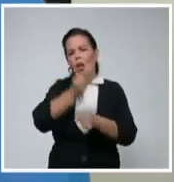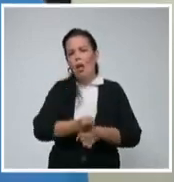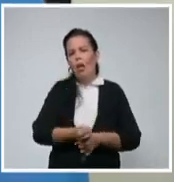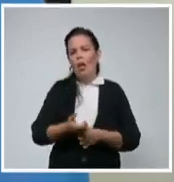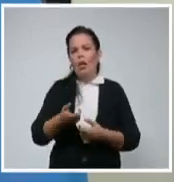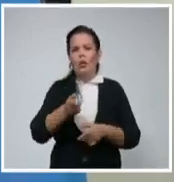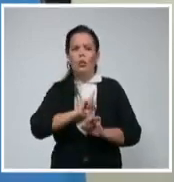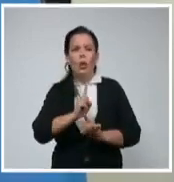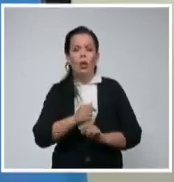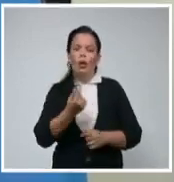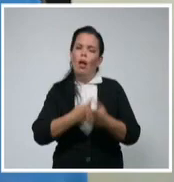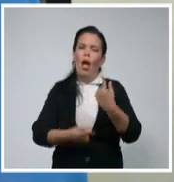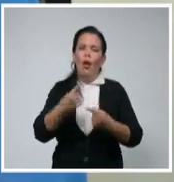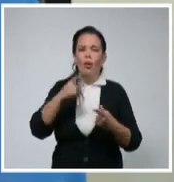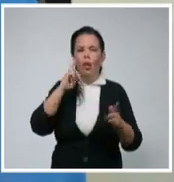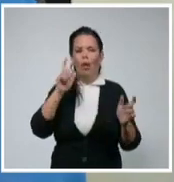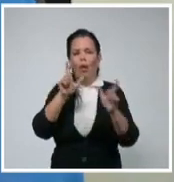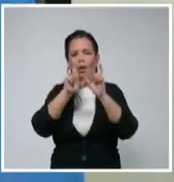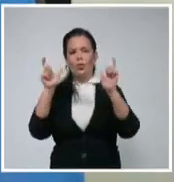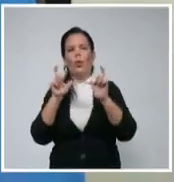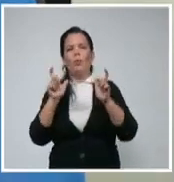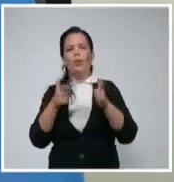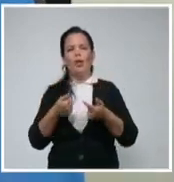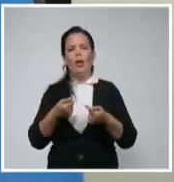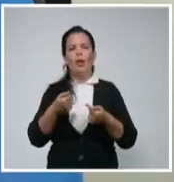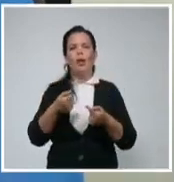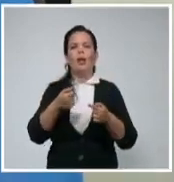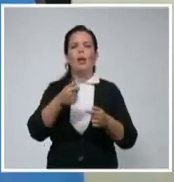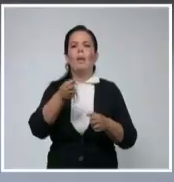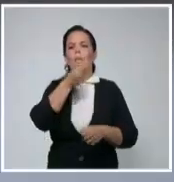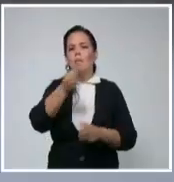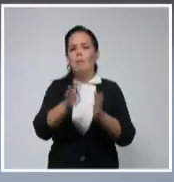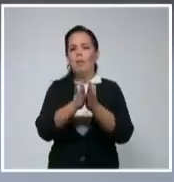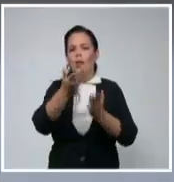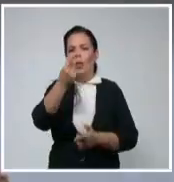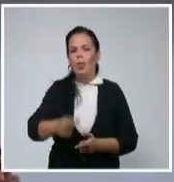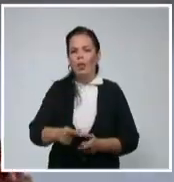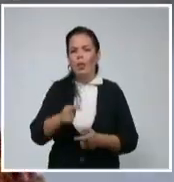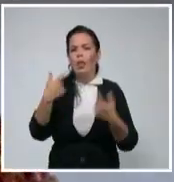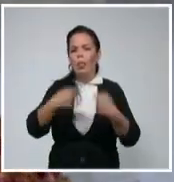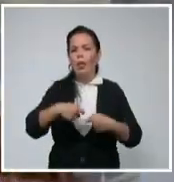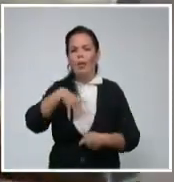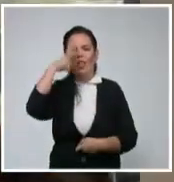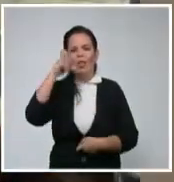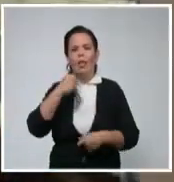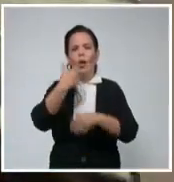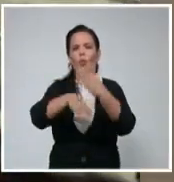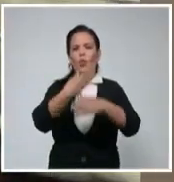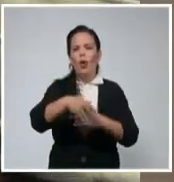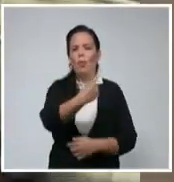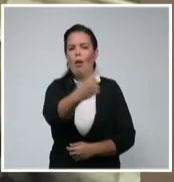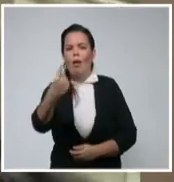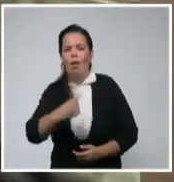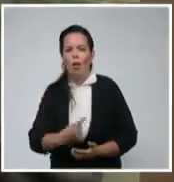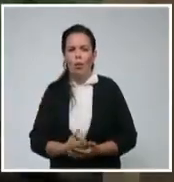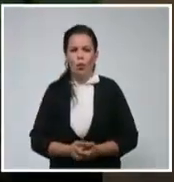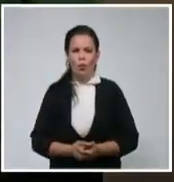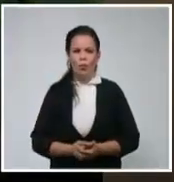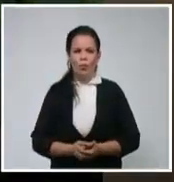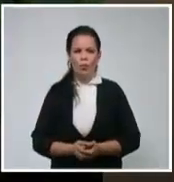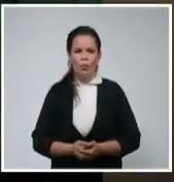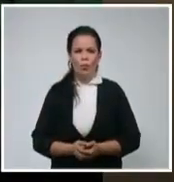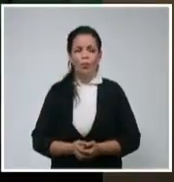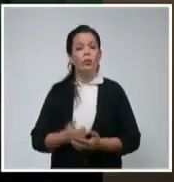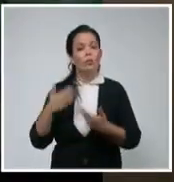deslumbrarte, de entender los problemas de los demás, de los otros. Rosa Miriam Elizalde nos ha contado sobre Fidel, sobre